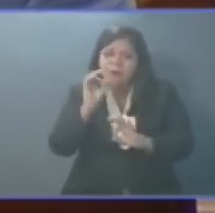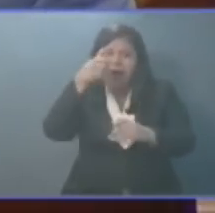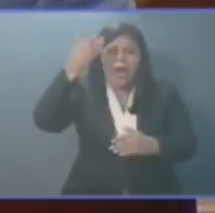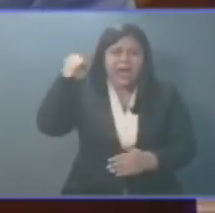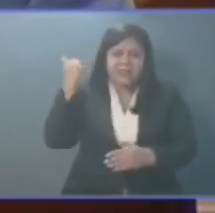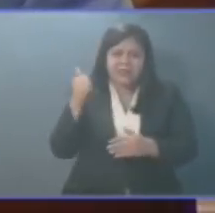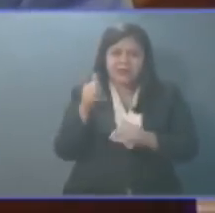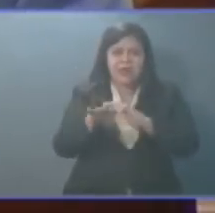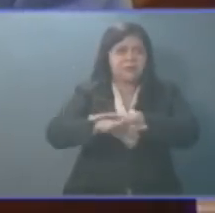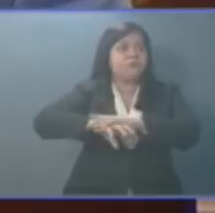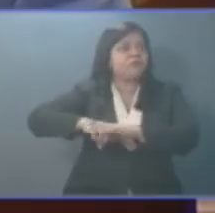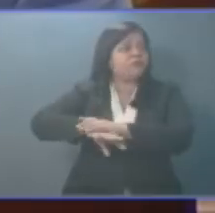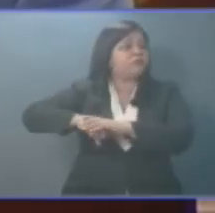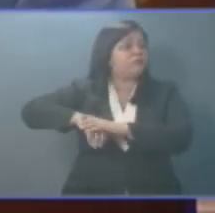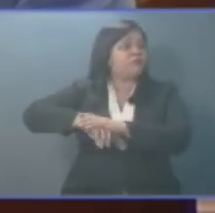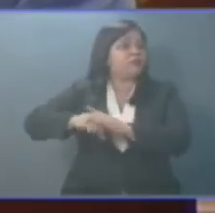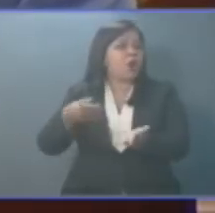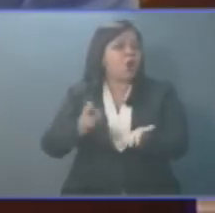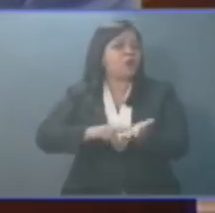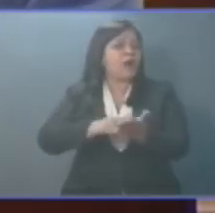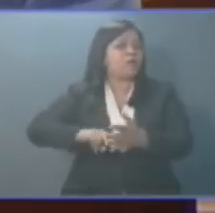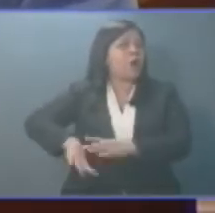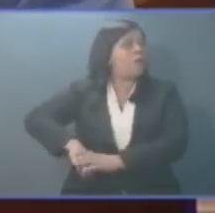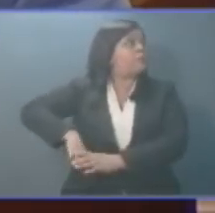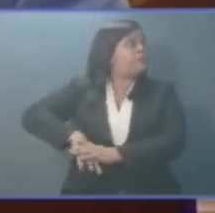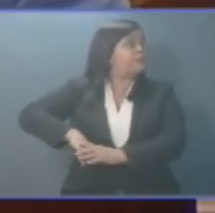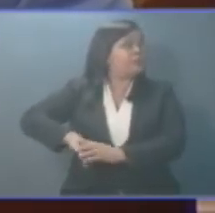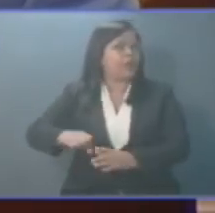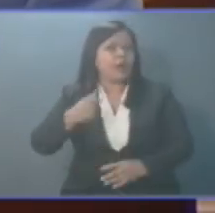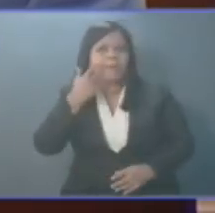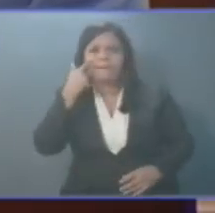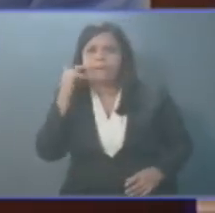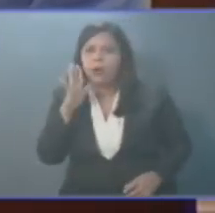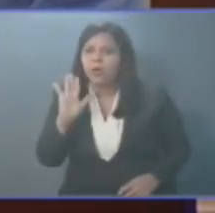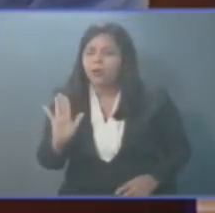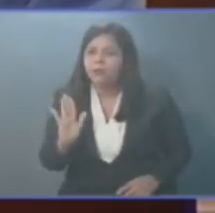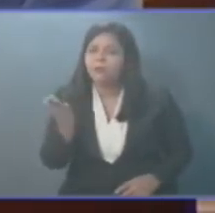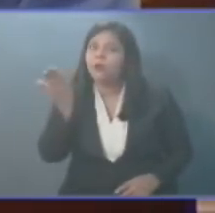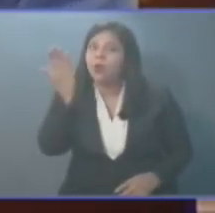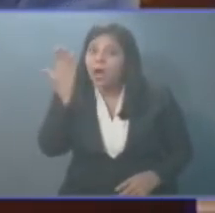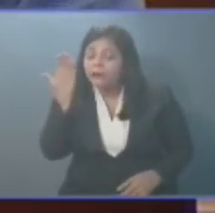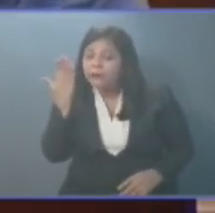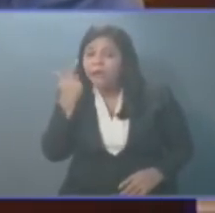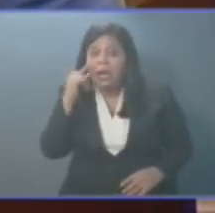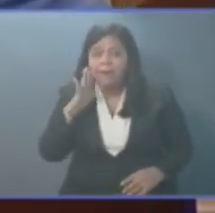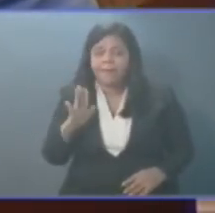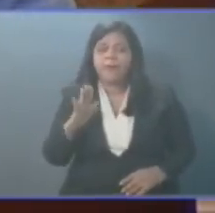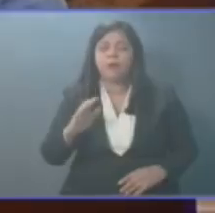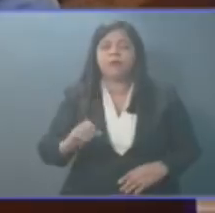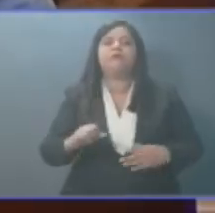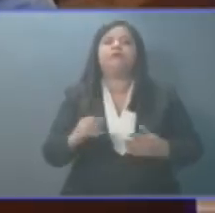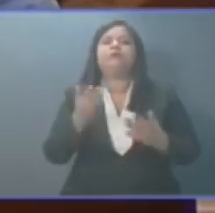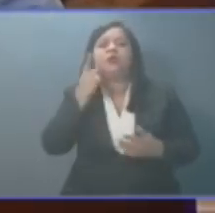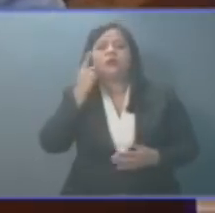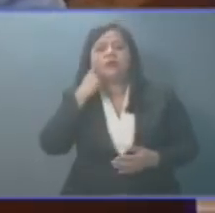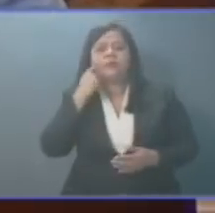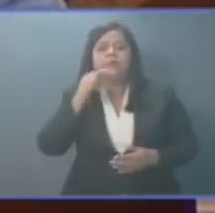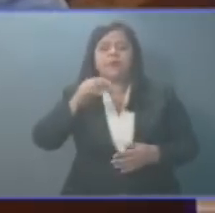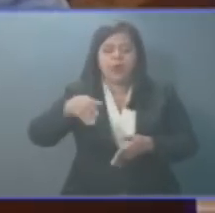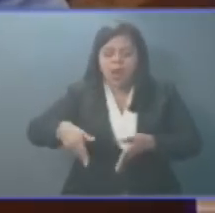se manejaban los contratos en el pasado. Un ejemplo emblemático de ese pasado de sombras es el bypass de la